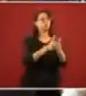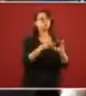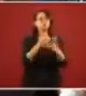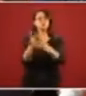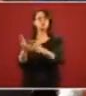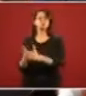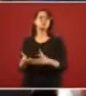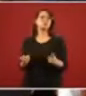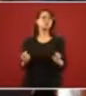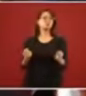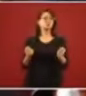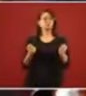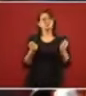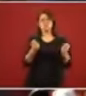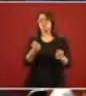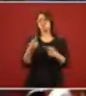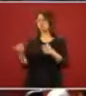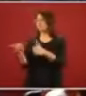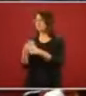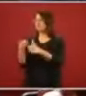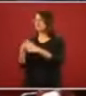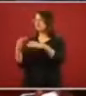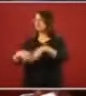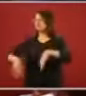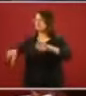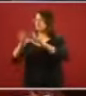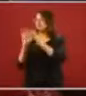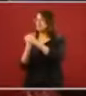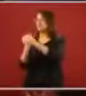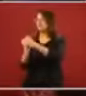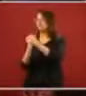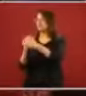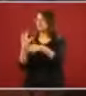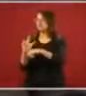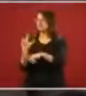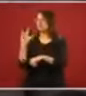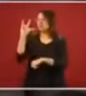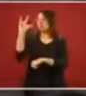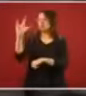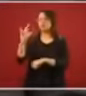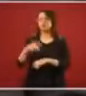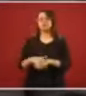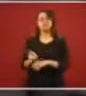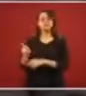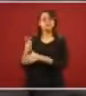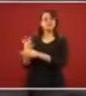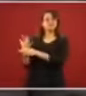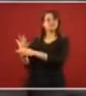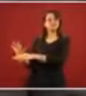rifa del avión. Una manipulación así. Y este conservador